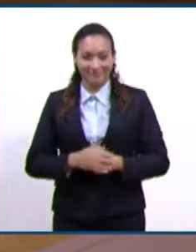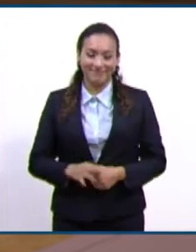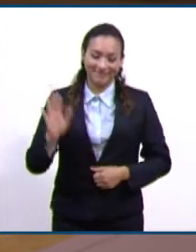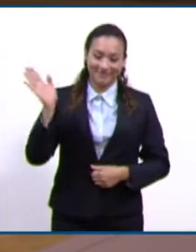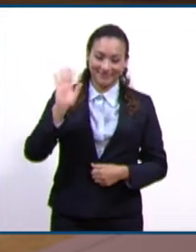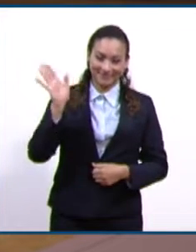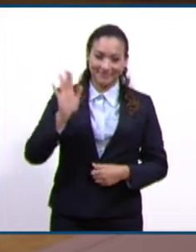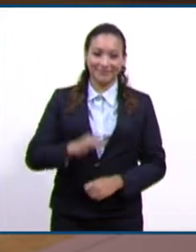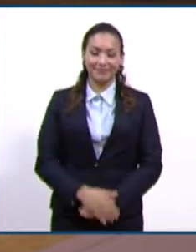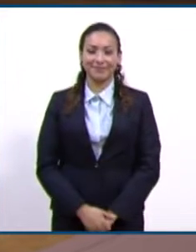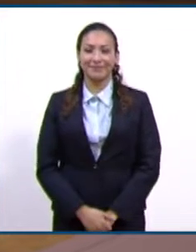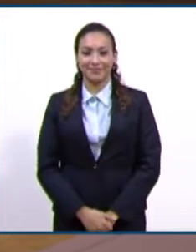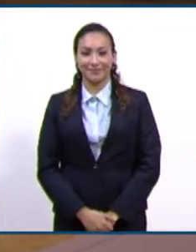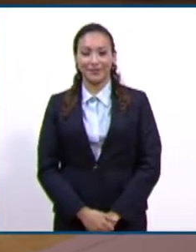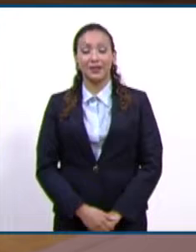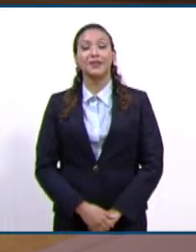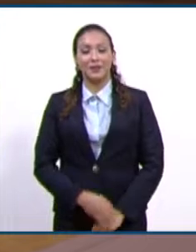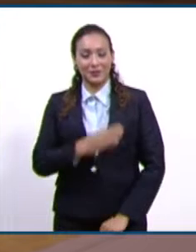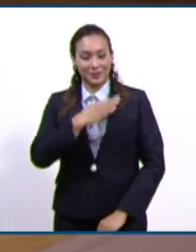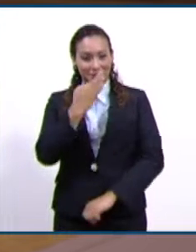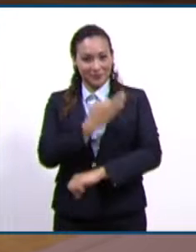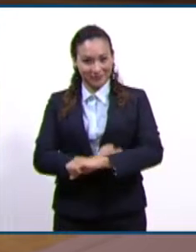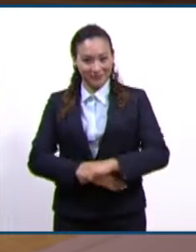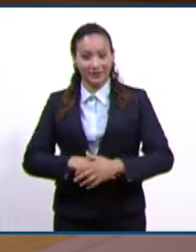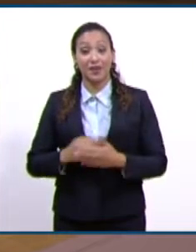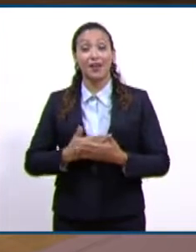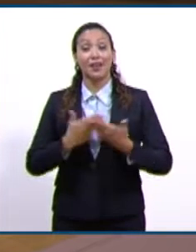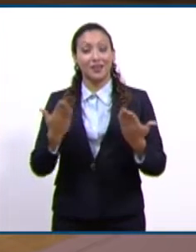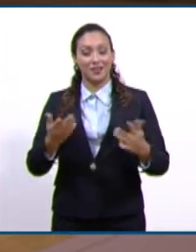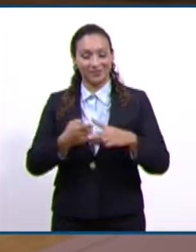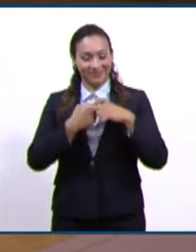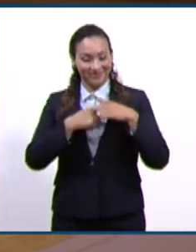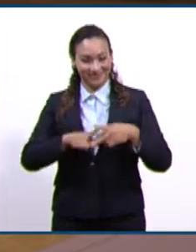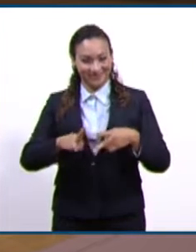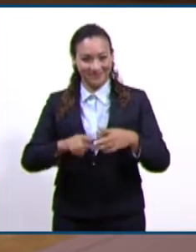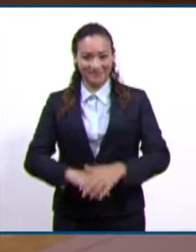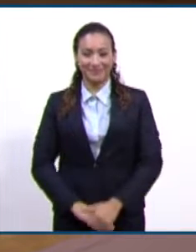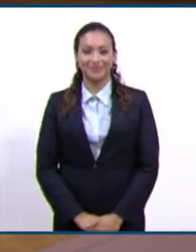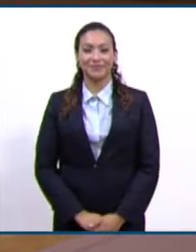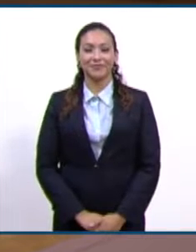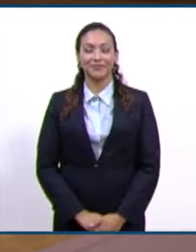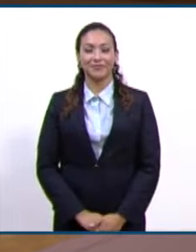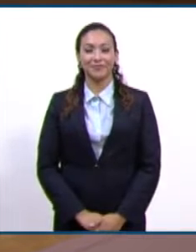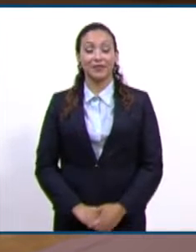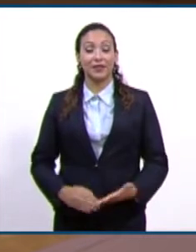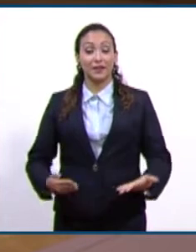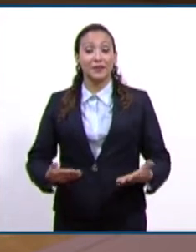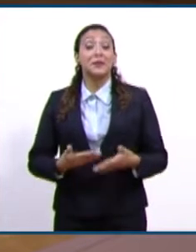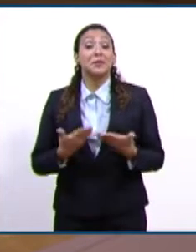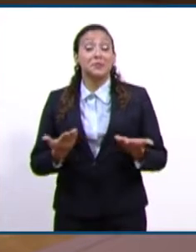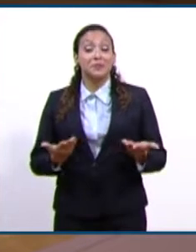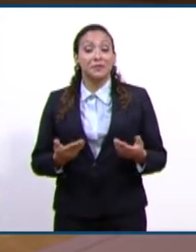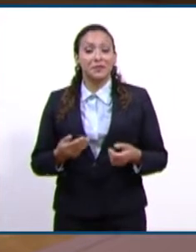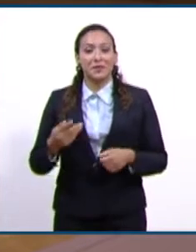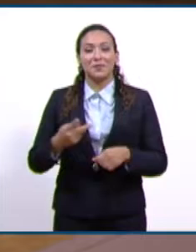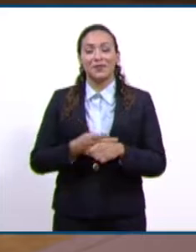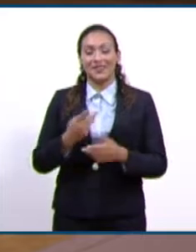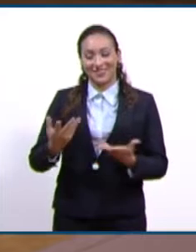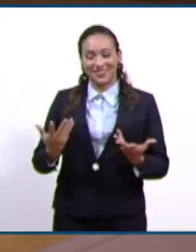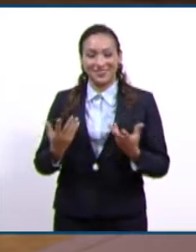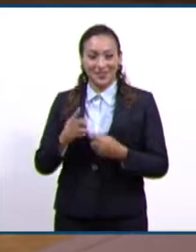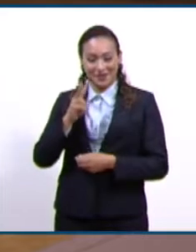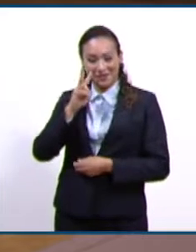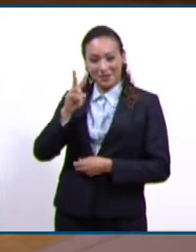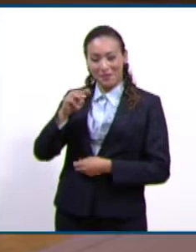de señas mexicana. Muy buenas tardes. Vámonos con toda la información. Comenzamos precisamente con el reporte de mi compañero